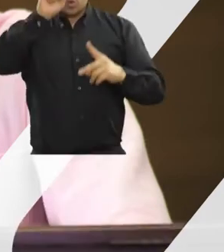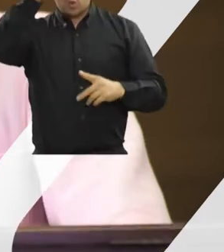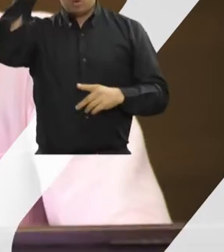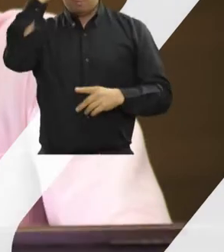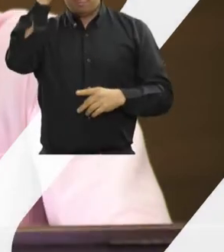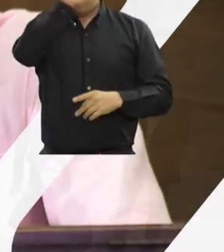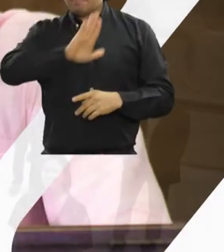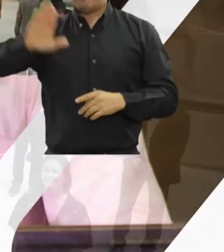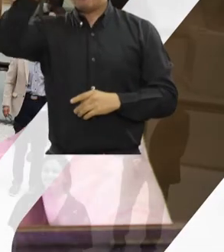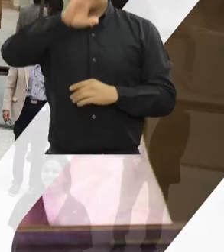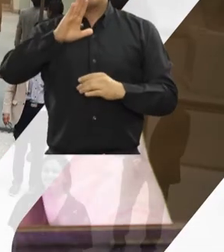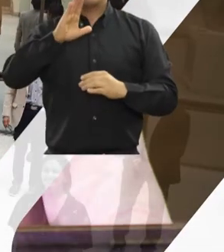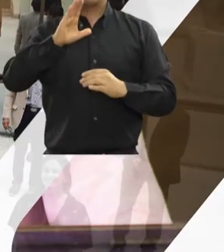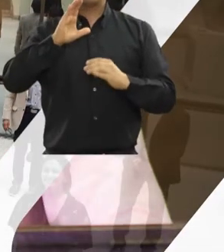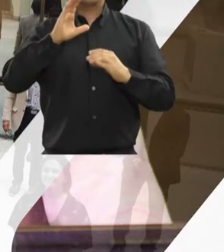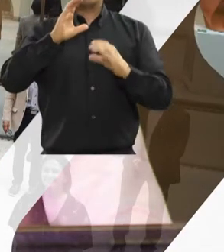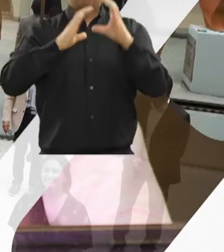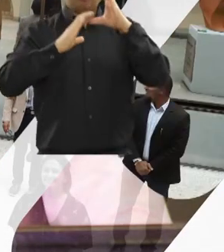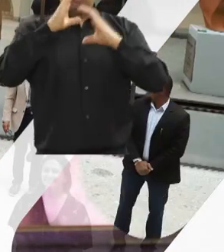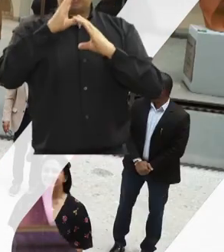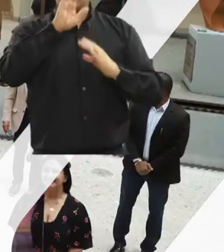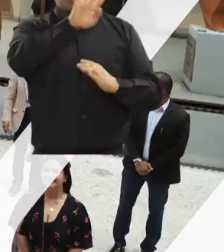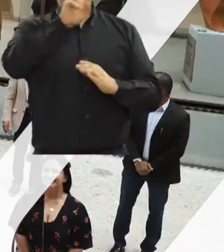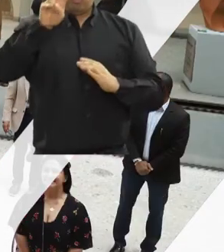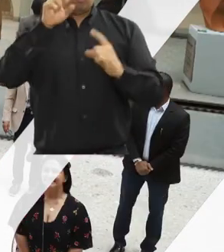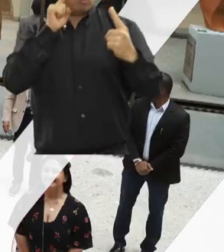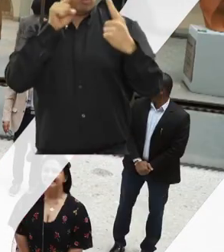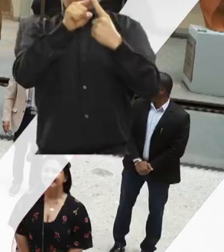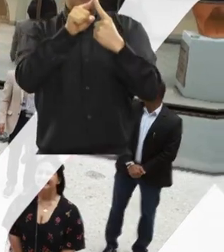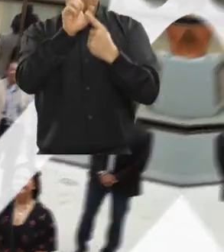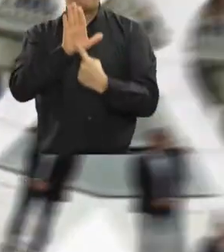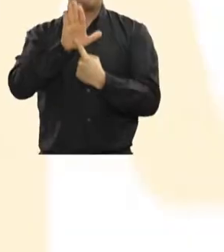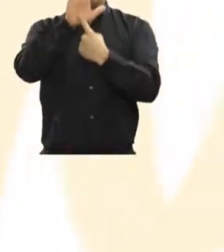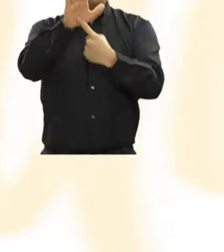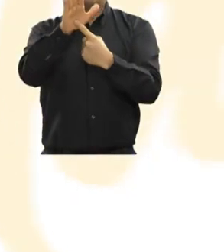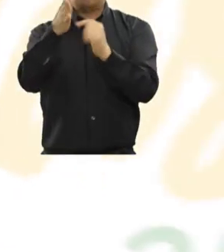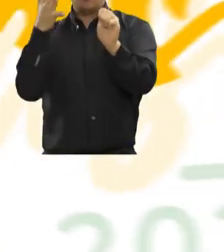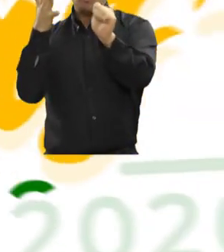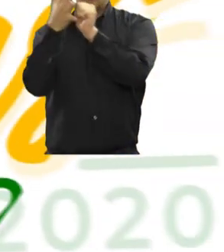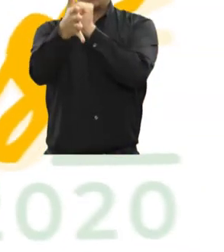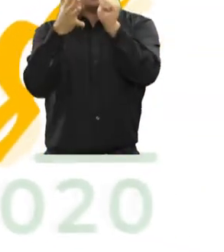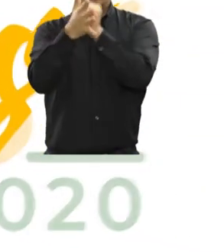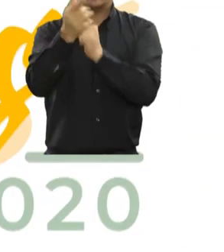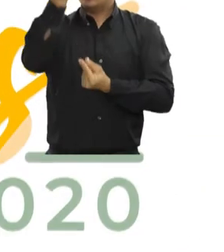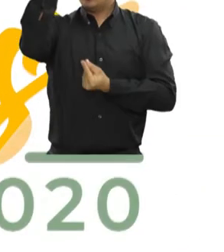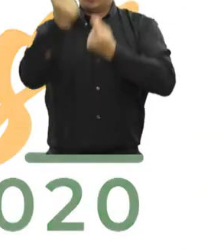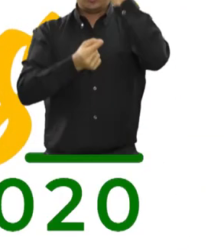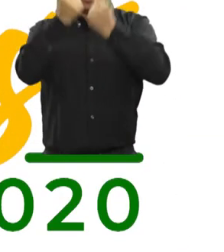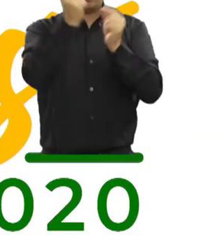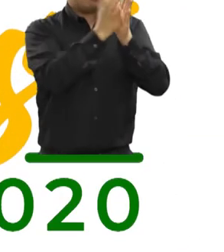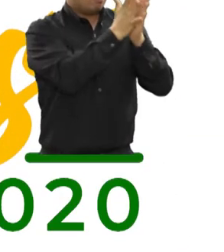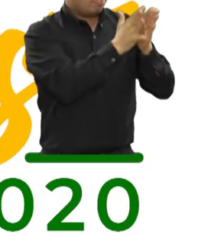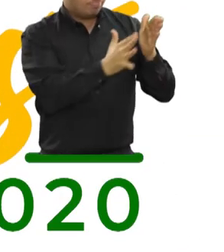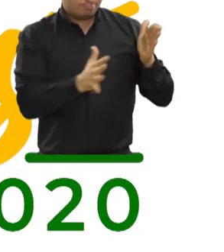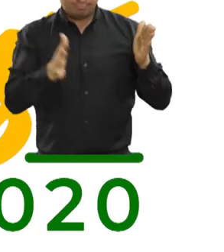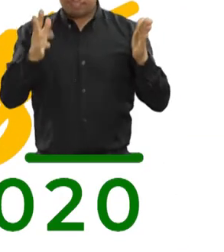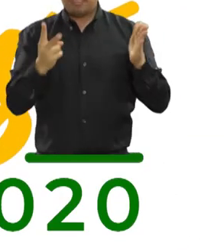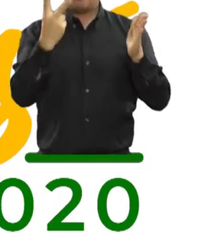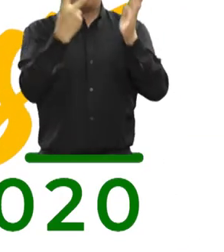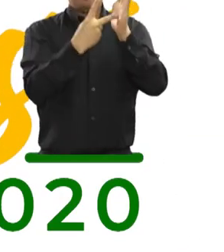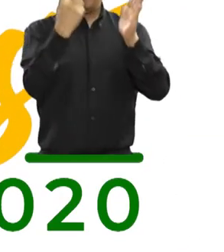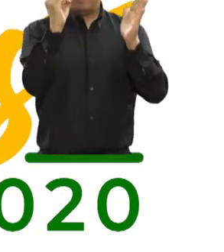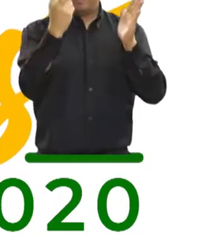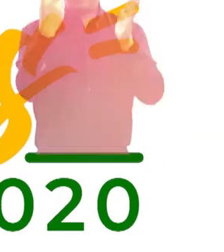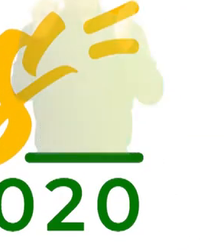El Gobierno Departamental 42 Motivos para Avanzar presenta Informe de Rendición de Cuentas Vigencia